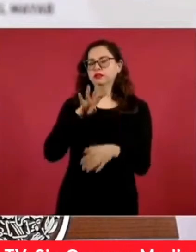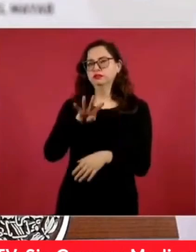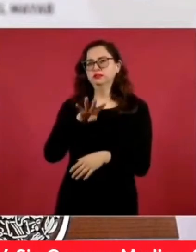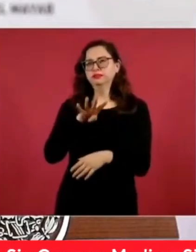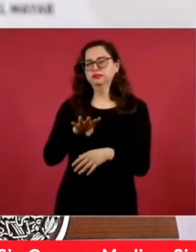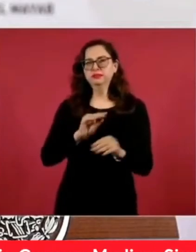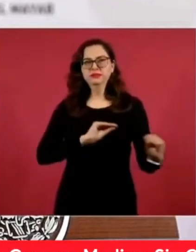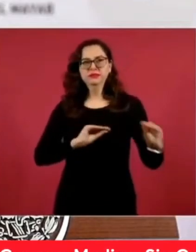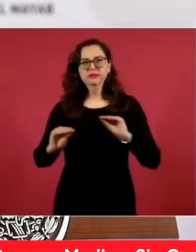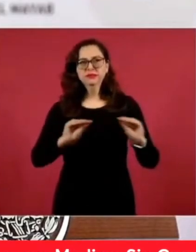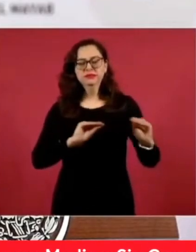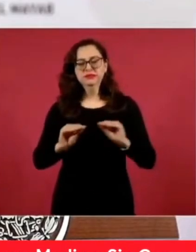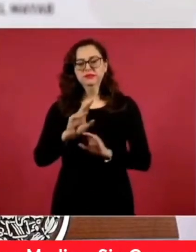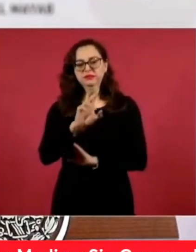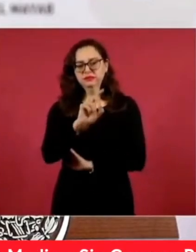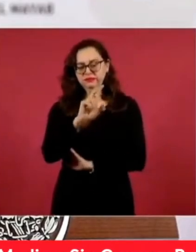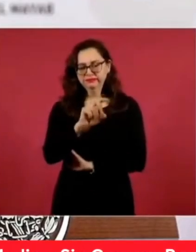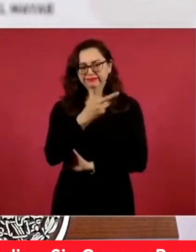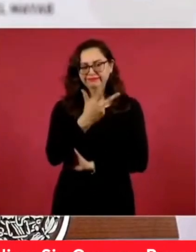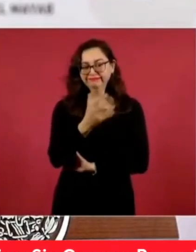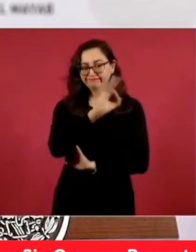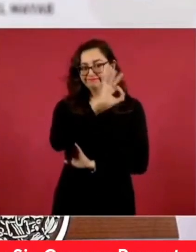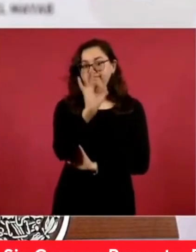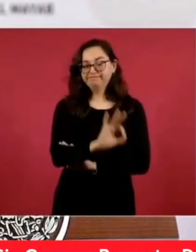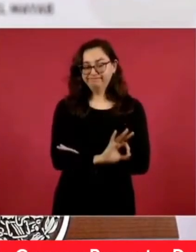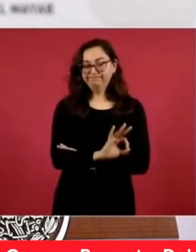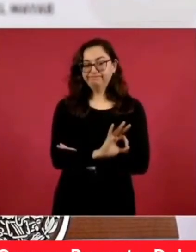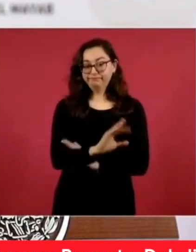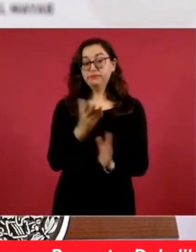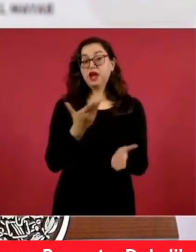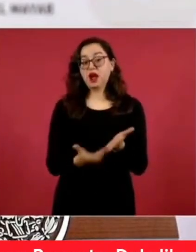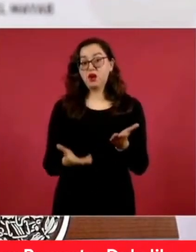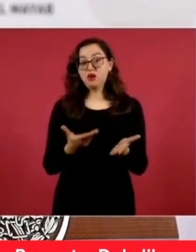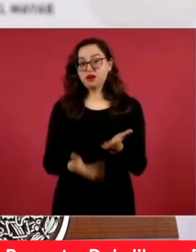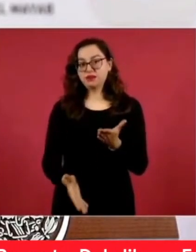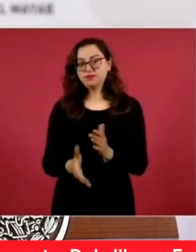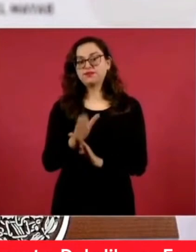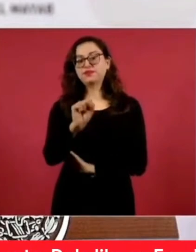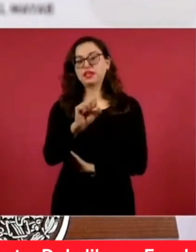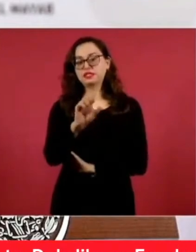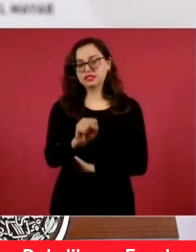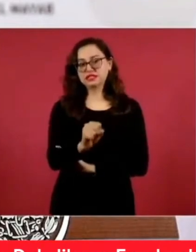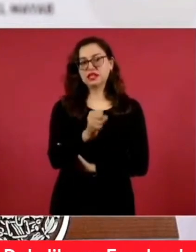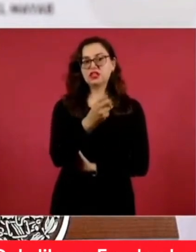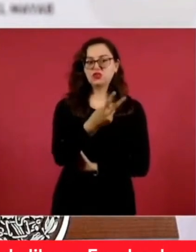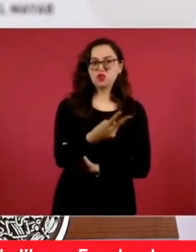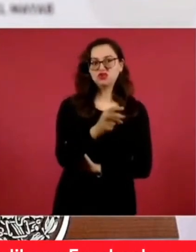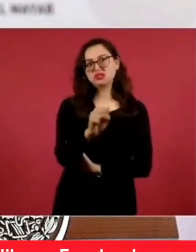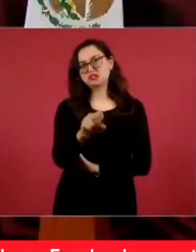38% de su capacidad. Las tenemos ya en 62, 65%.